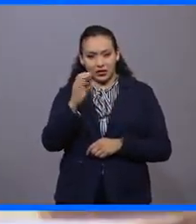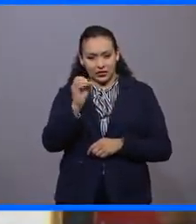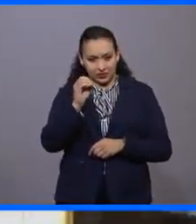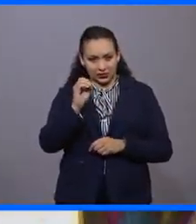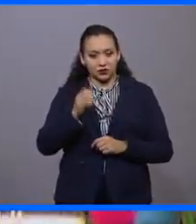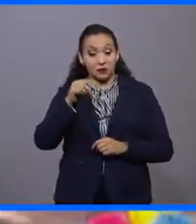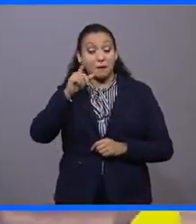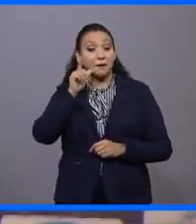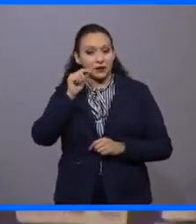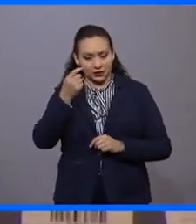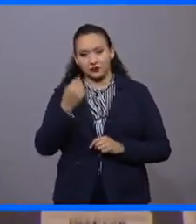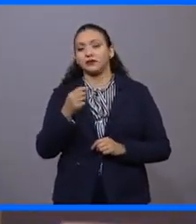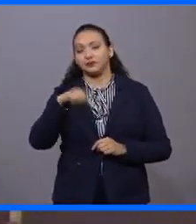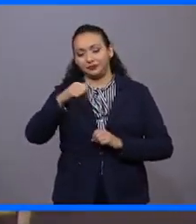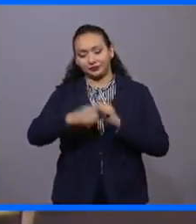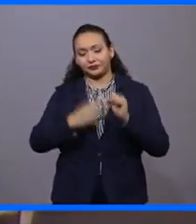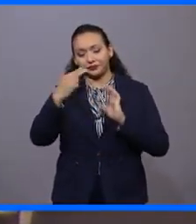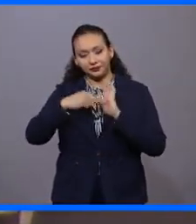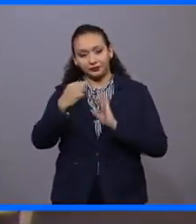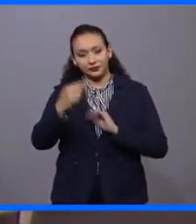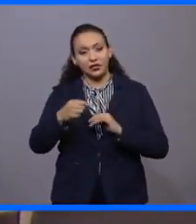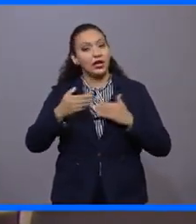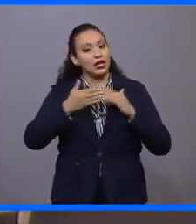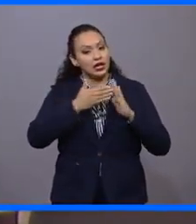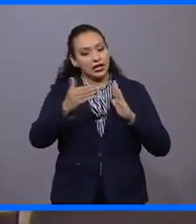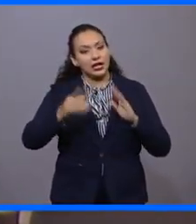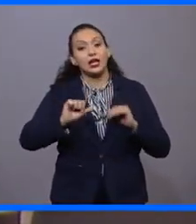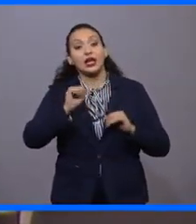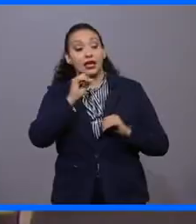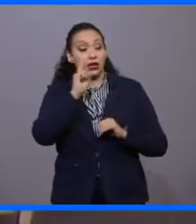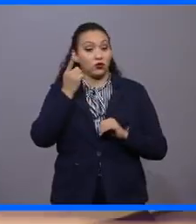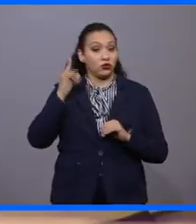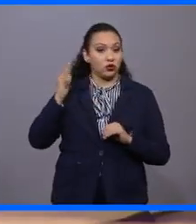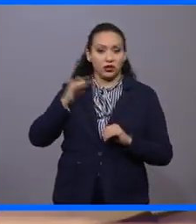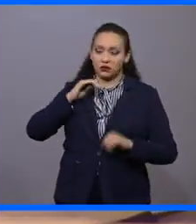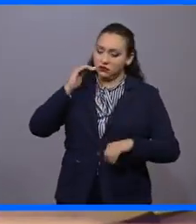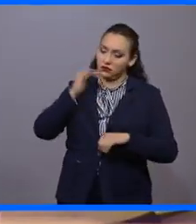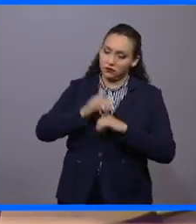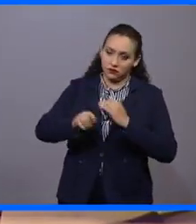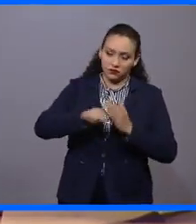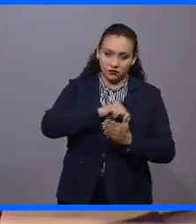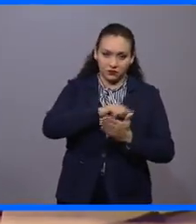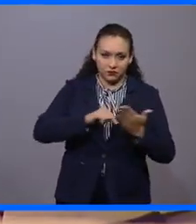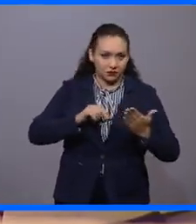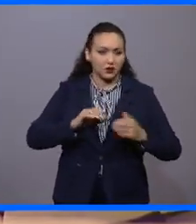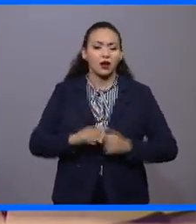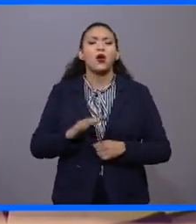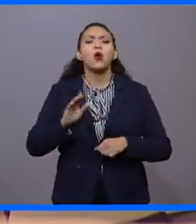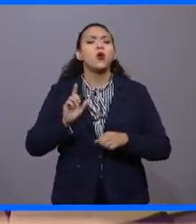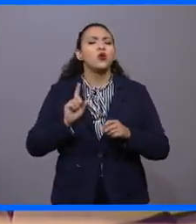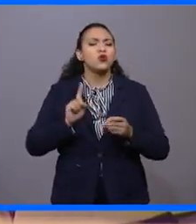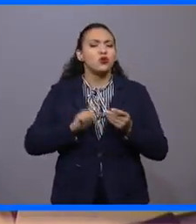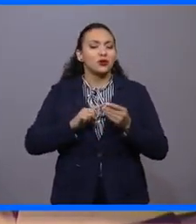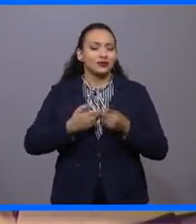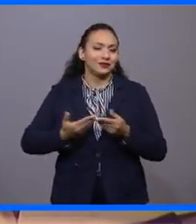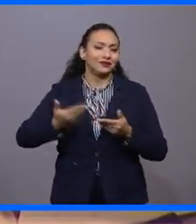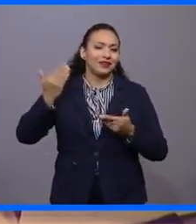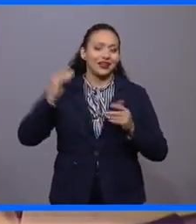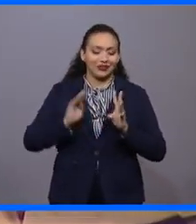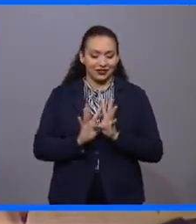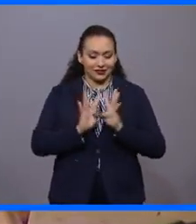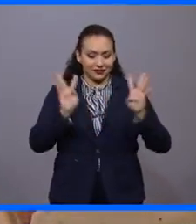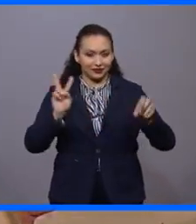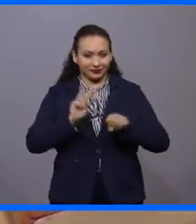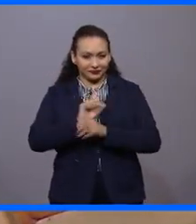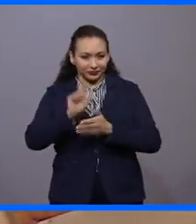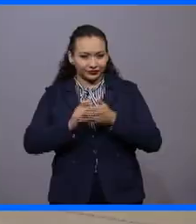año en curso, con lo que queda sin efectos el acuerdo del 1 de julio de 2025 del extinto Consejo de la Judicatura Federal,